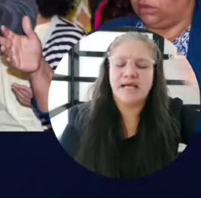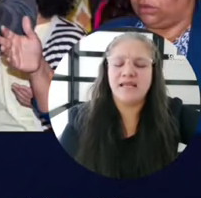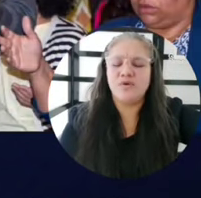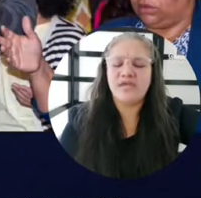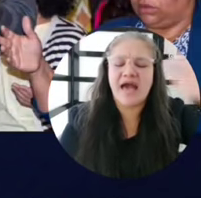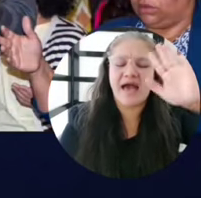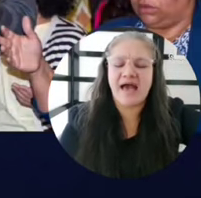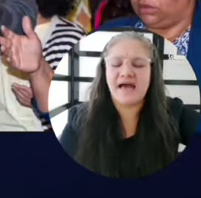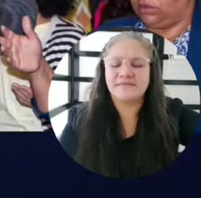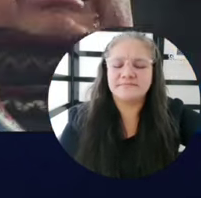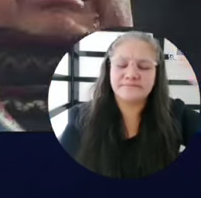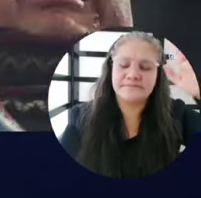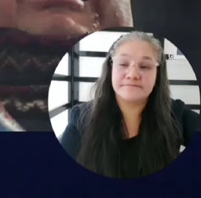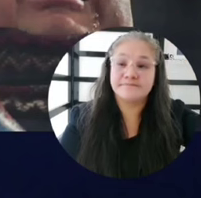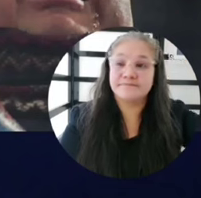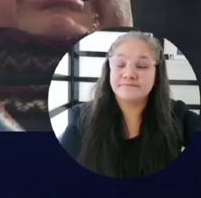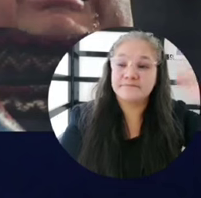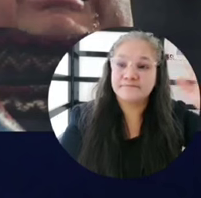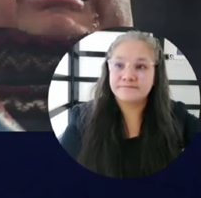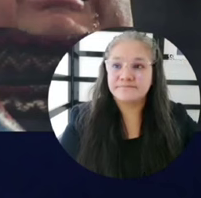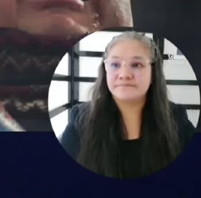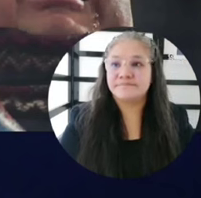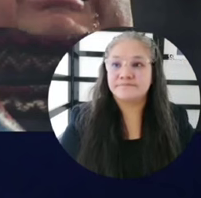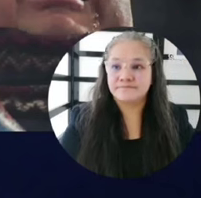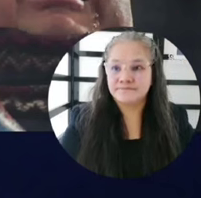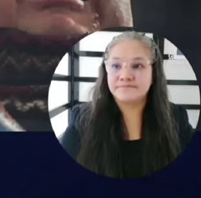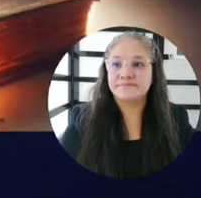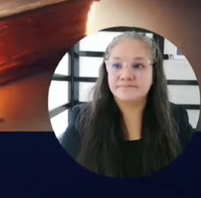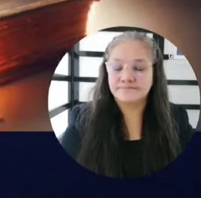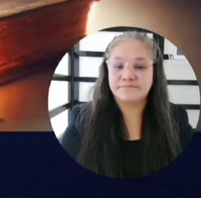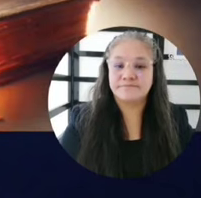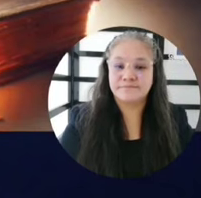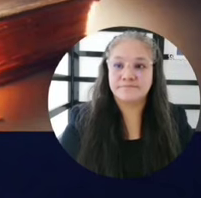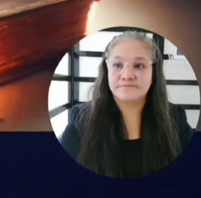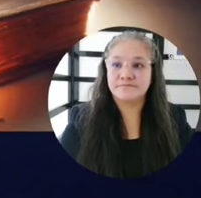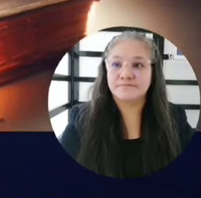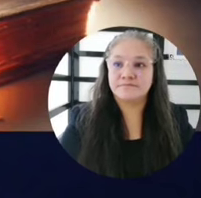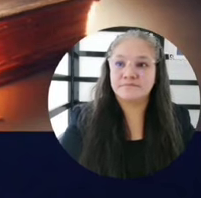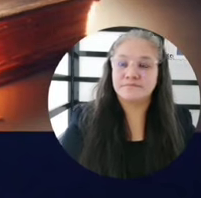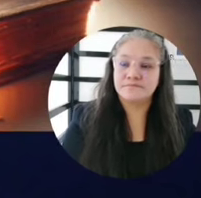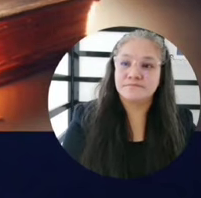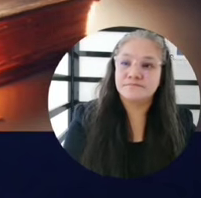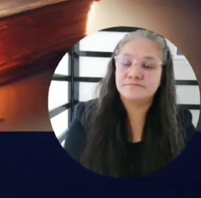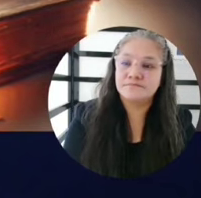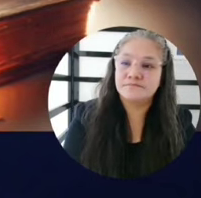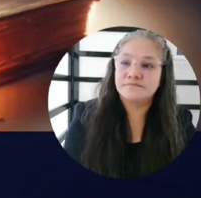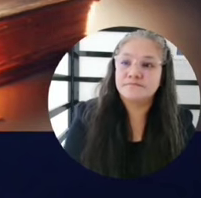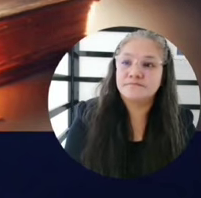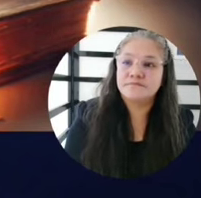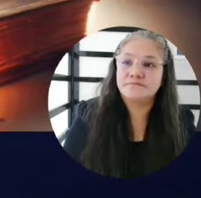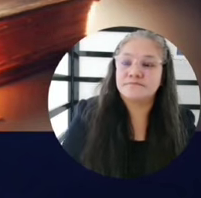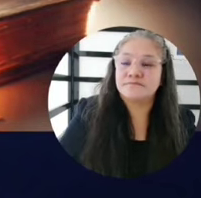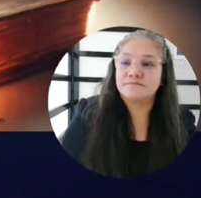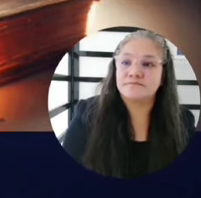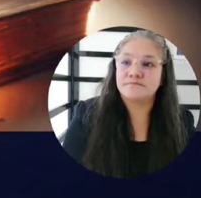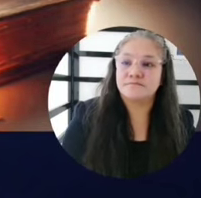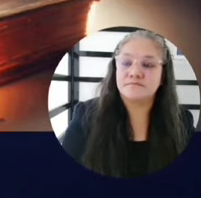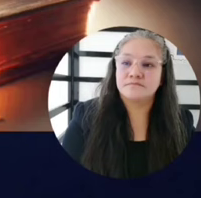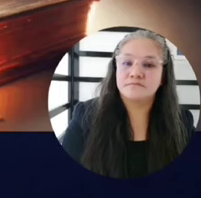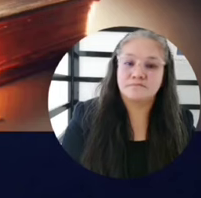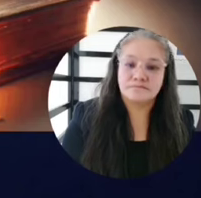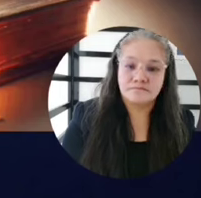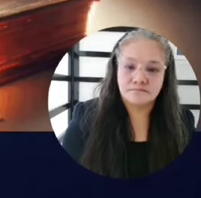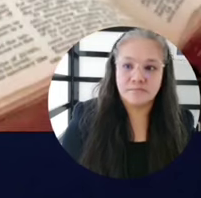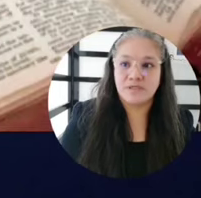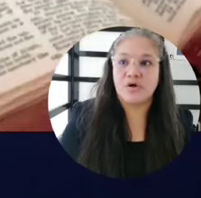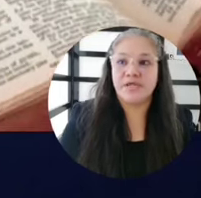necesitan a partir de hoy tener una relación con Dios y con esta palabra. Estoy terminando diciéndoles que la genuina palabra produce unos